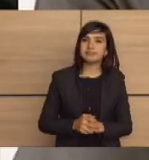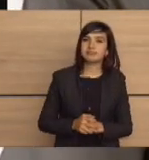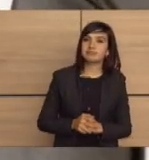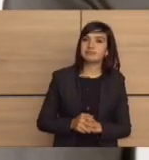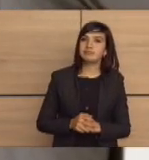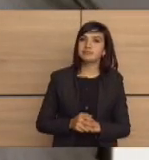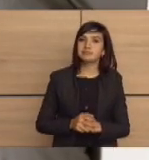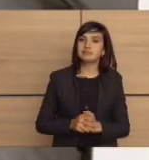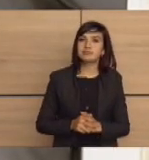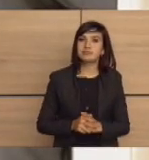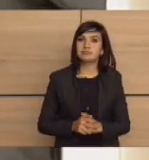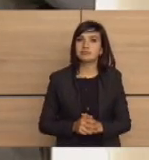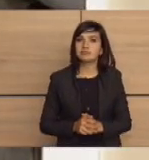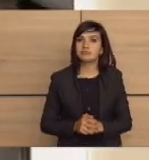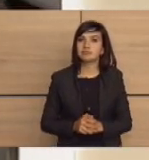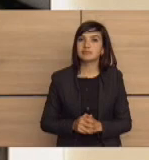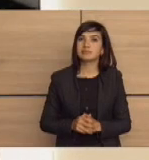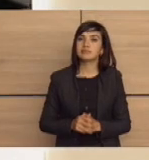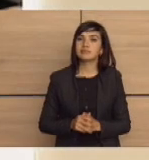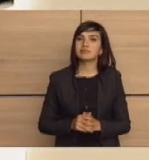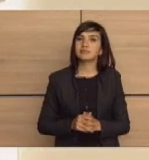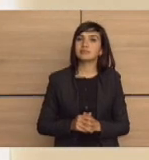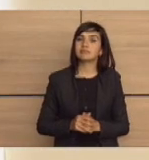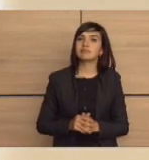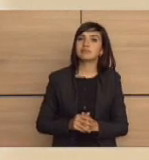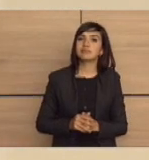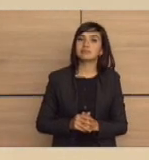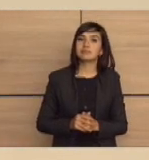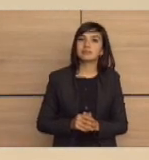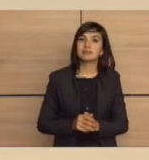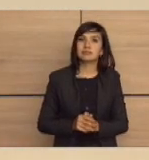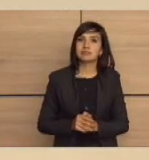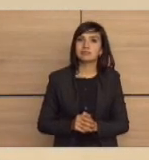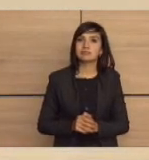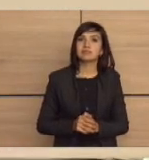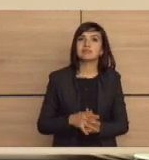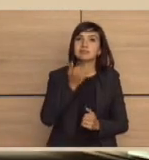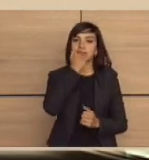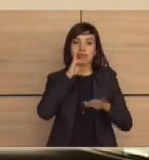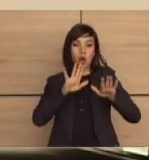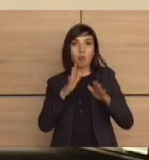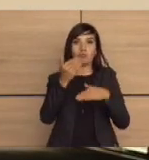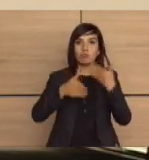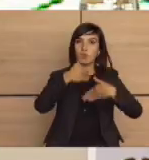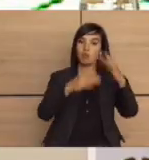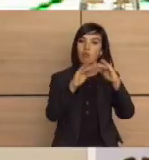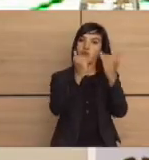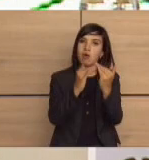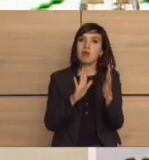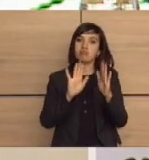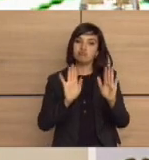Porque se dan desarrollos en diferentes niveles, pero es importante comunicar los desarrollos que ahí se están dando. Para